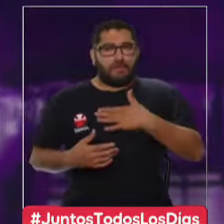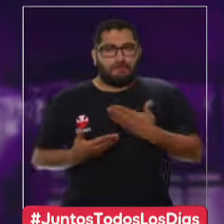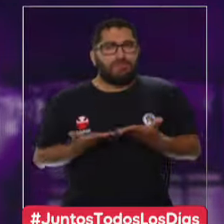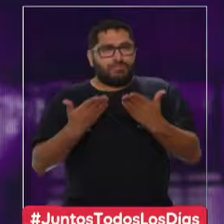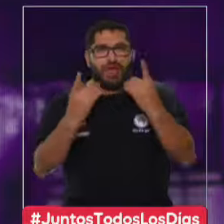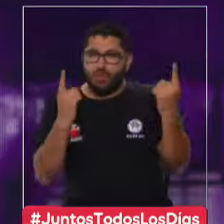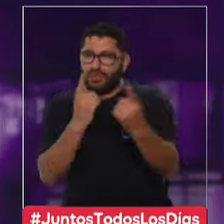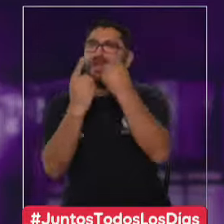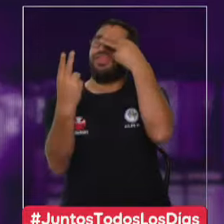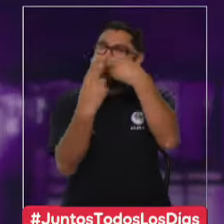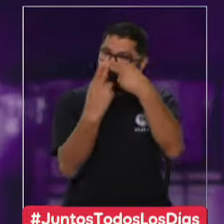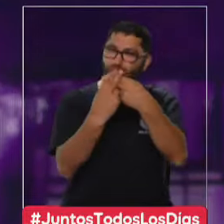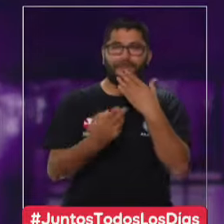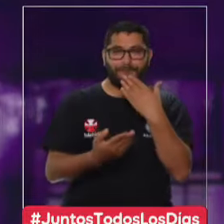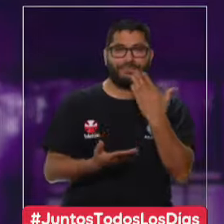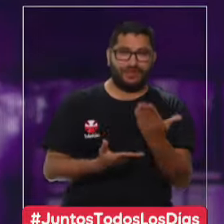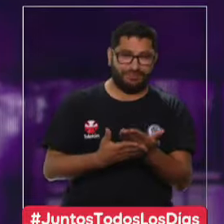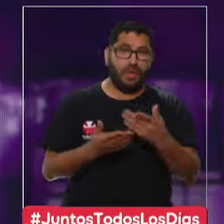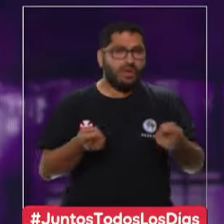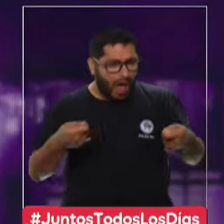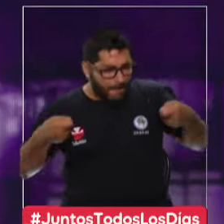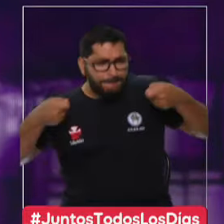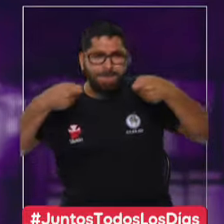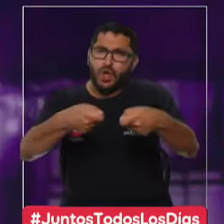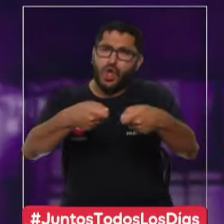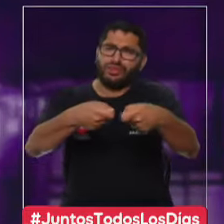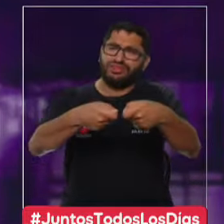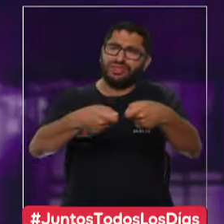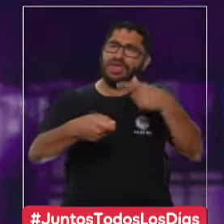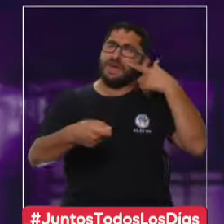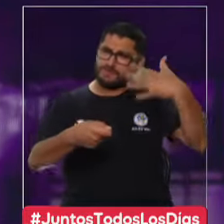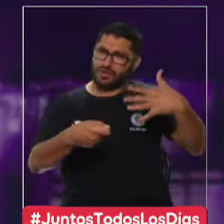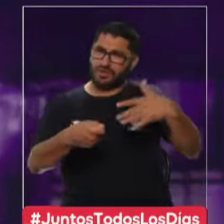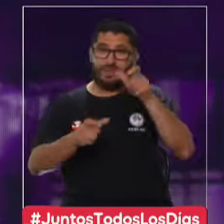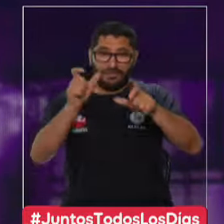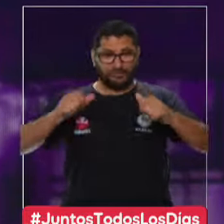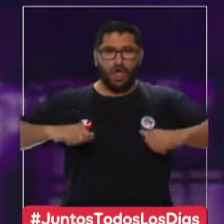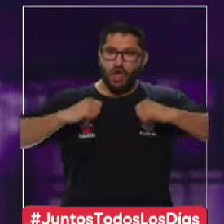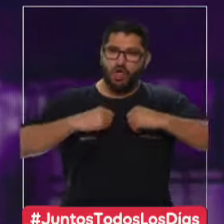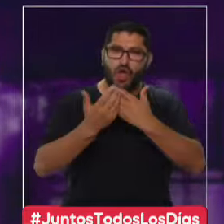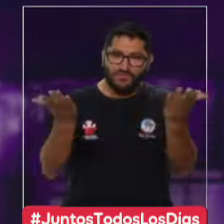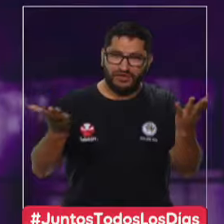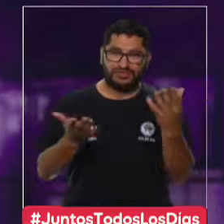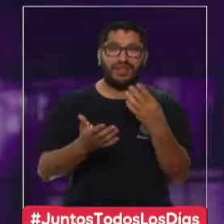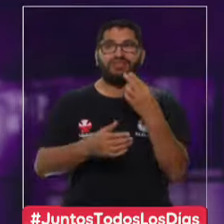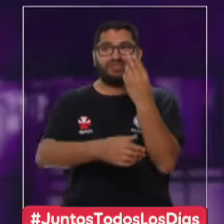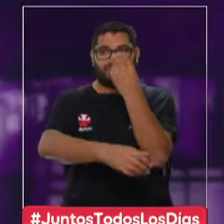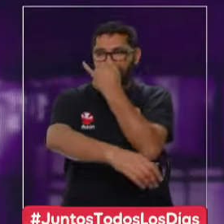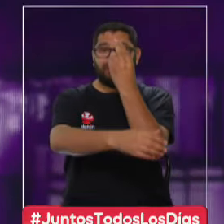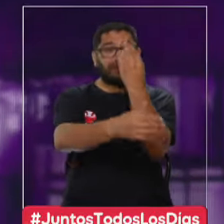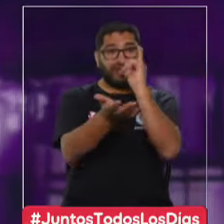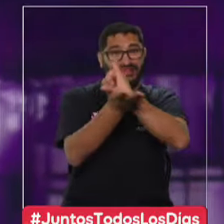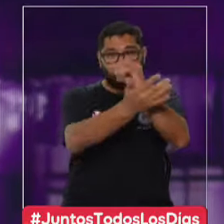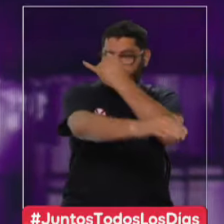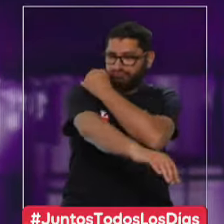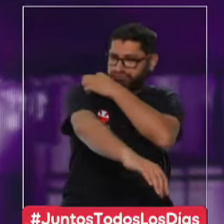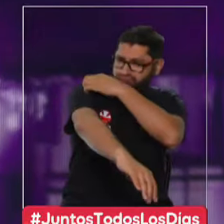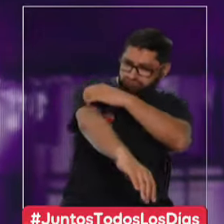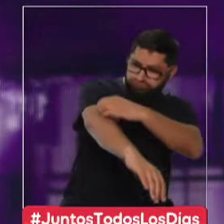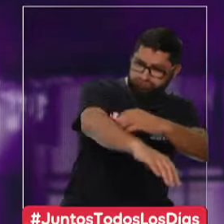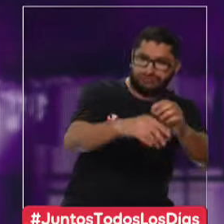quiere aportar con Teletón. Son tan importantes, como decía Priscila, nuestros voluntarios, los 14 institutos en todas las ciudades donde estamos. Pero